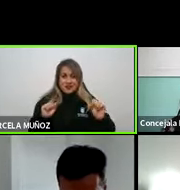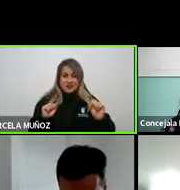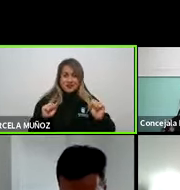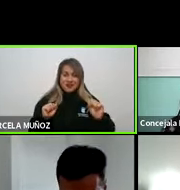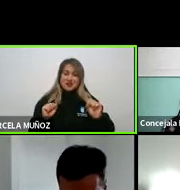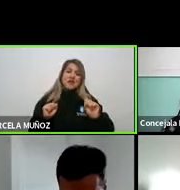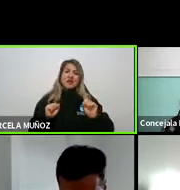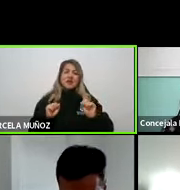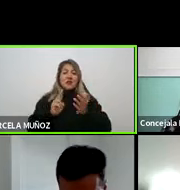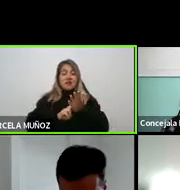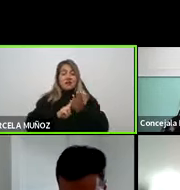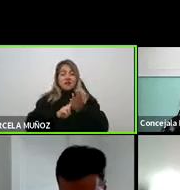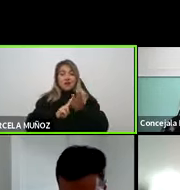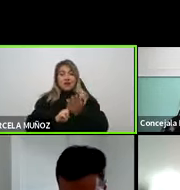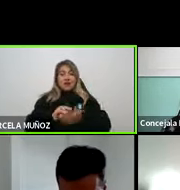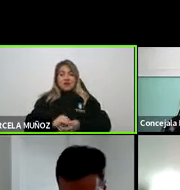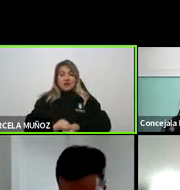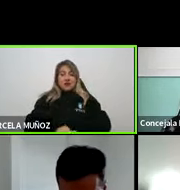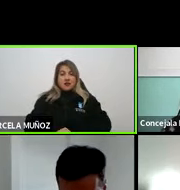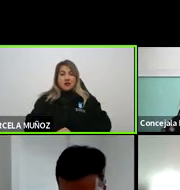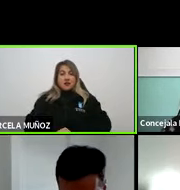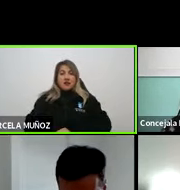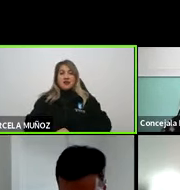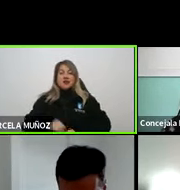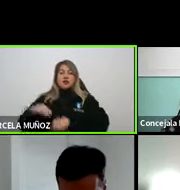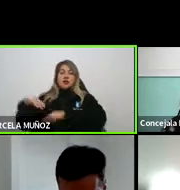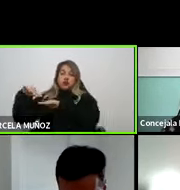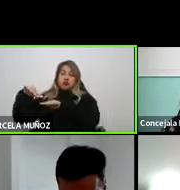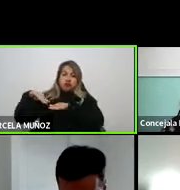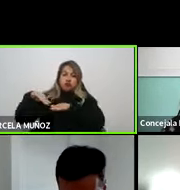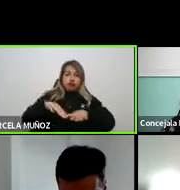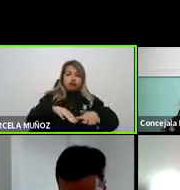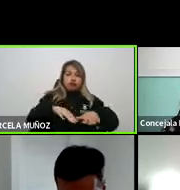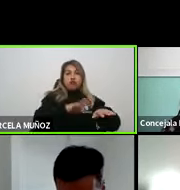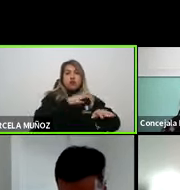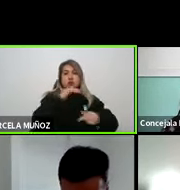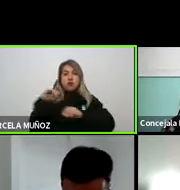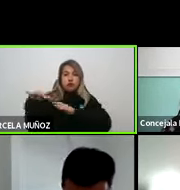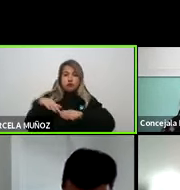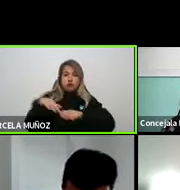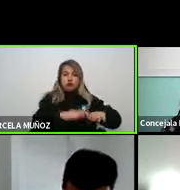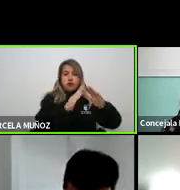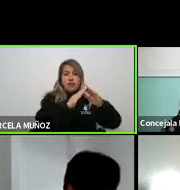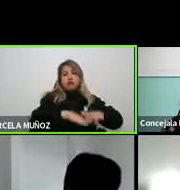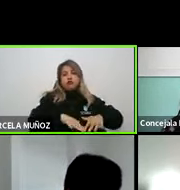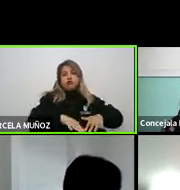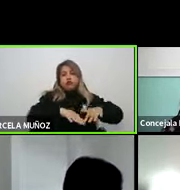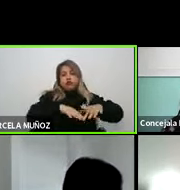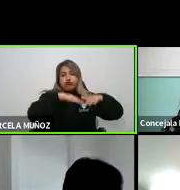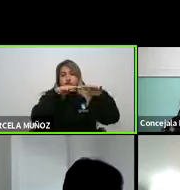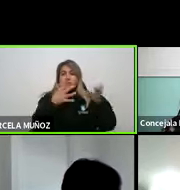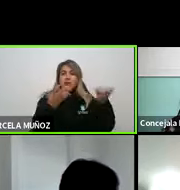un desnivel hacia donde el agua corre hacia la comuna de Quilicura y quisiera saber si en algún momento la